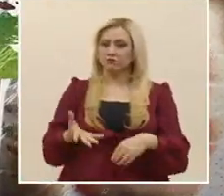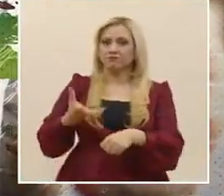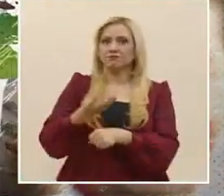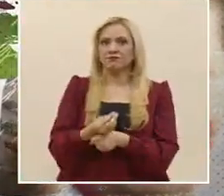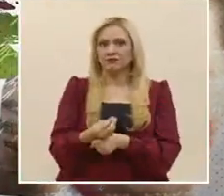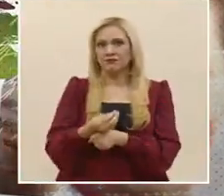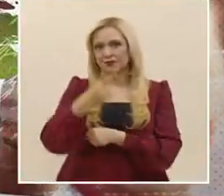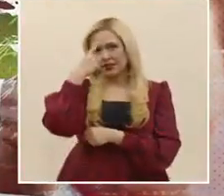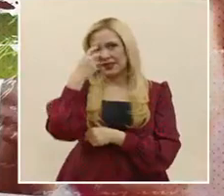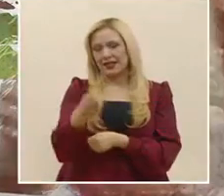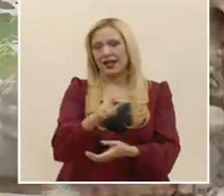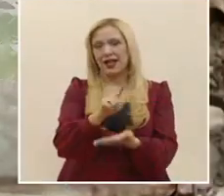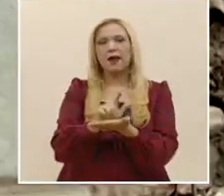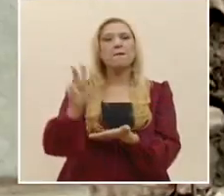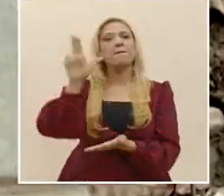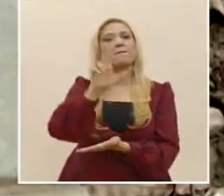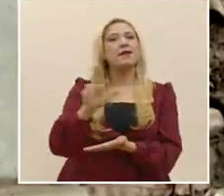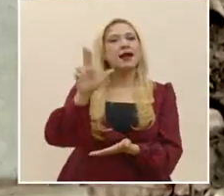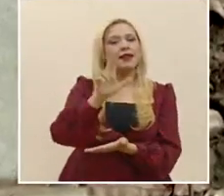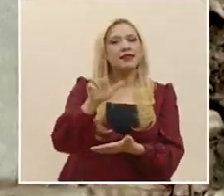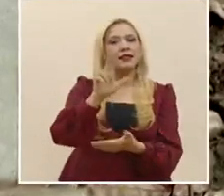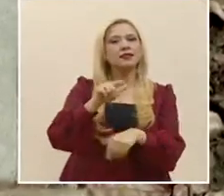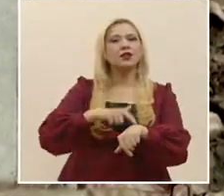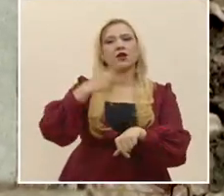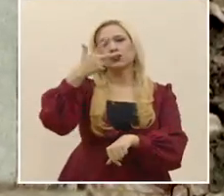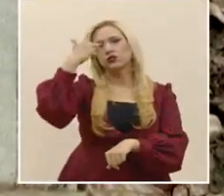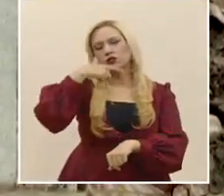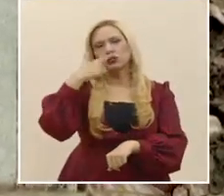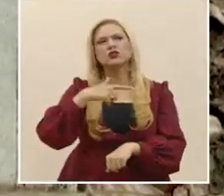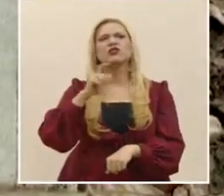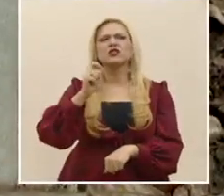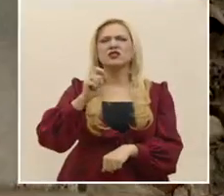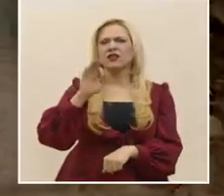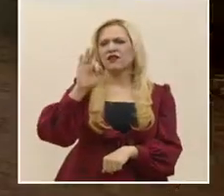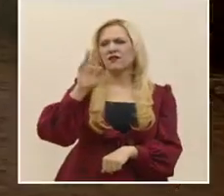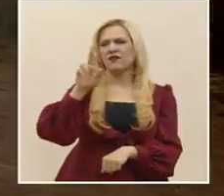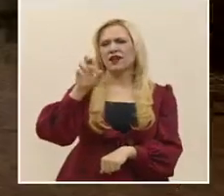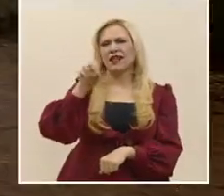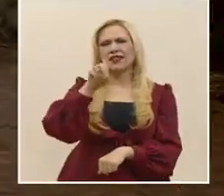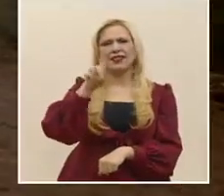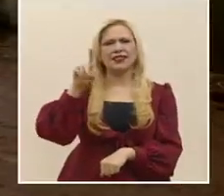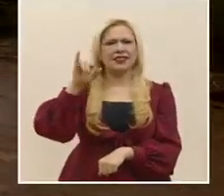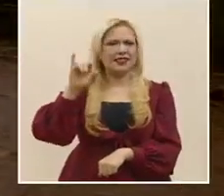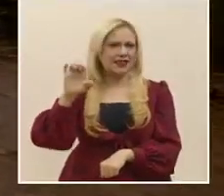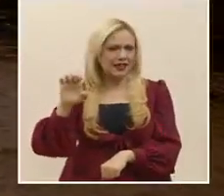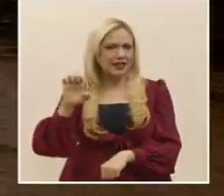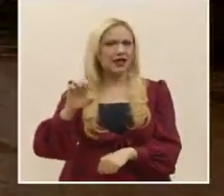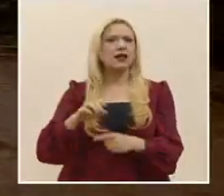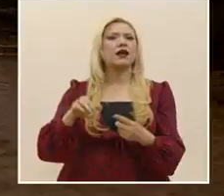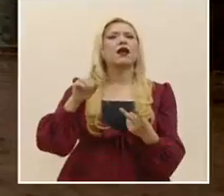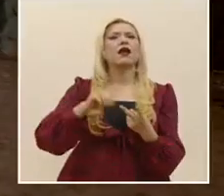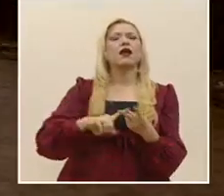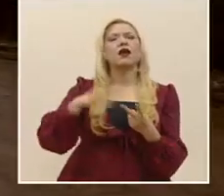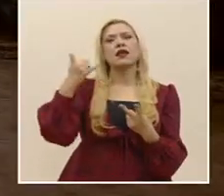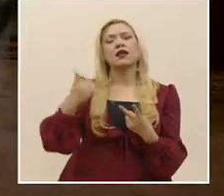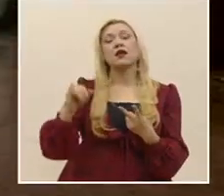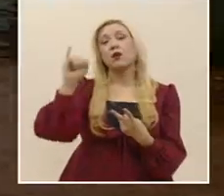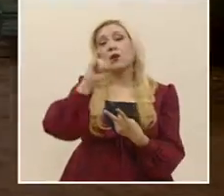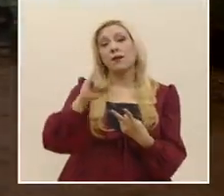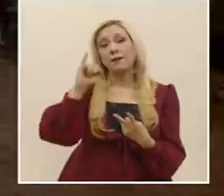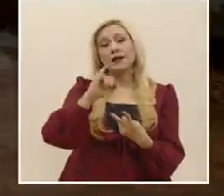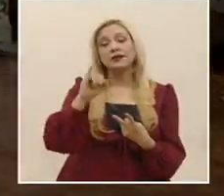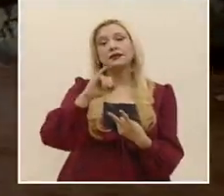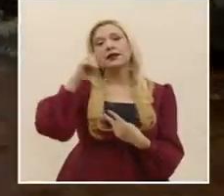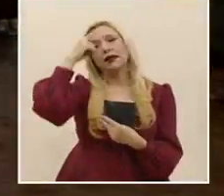martes a las 20, presentaremos el caso de John Freddy Valencia Caeido Orito Putumayo y el jueves a la misma hora